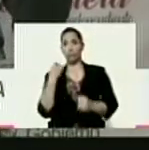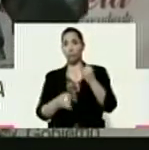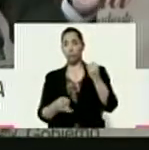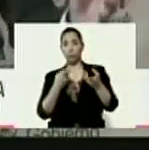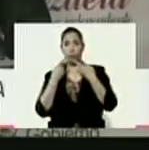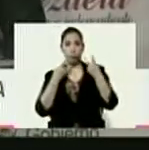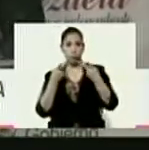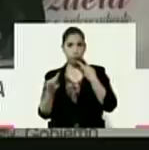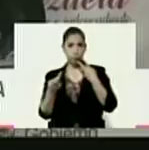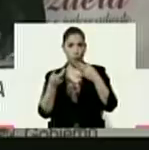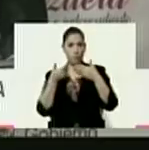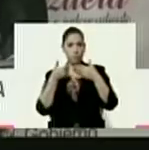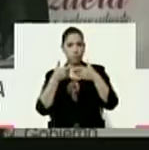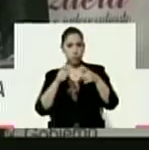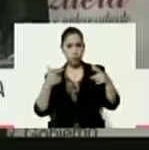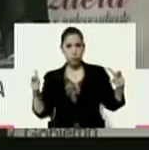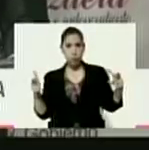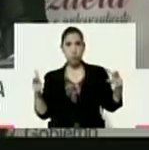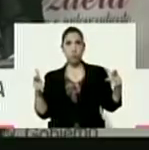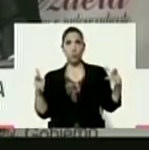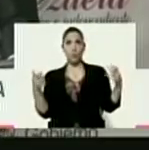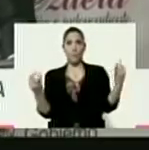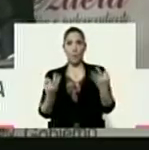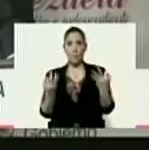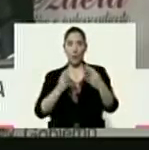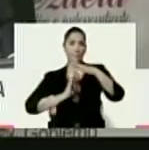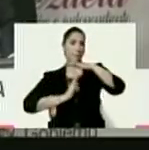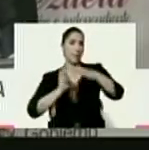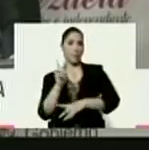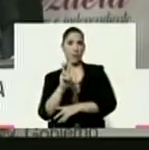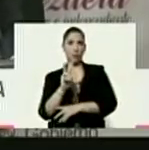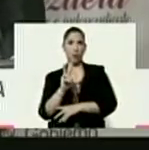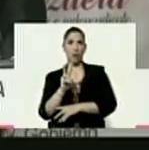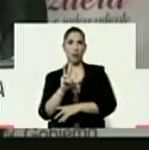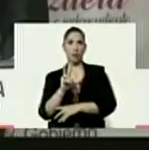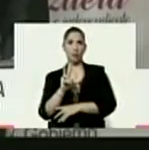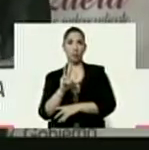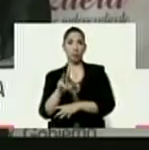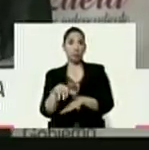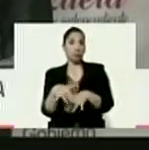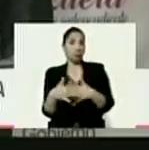se ha amplificado la realidad de la migración venezolana. ¿Qué les decimos nosotros?